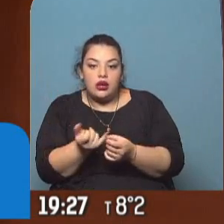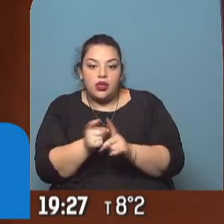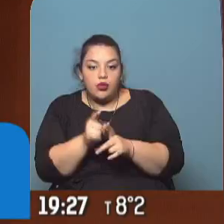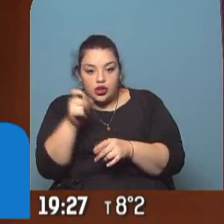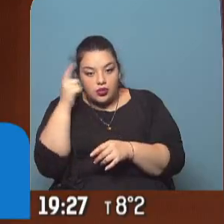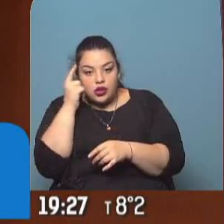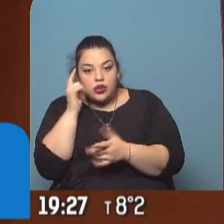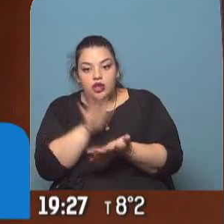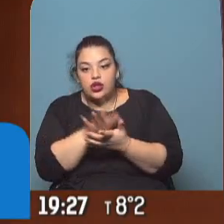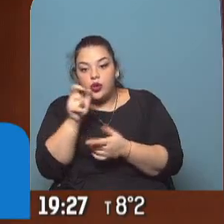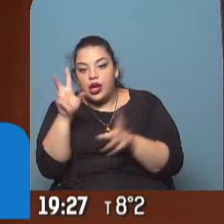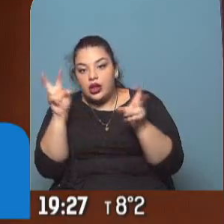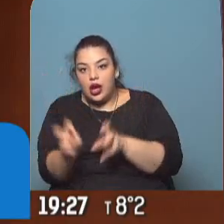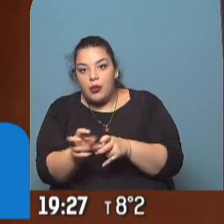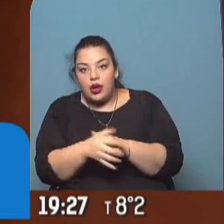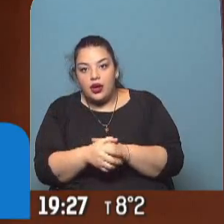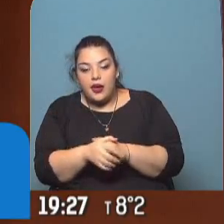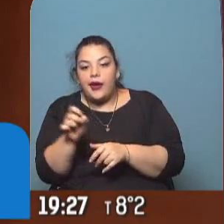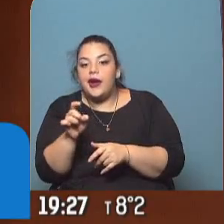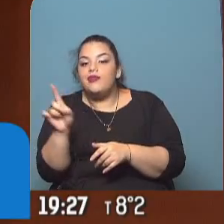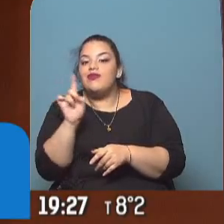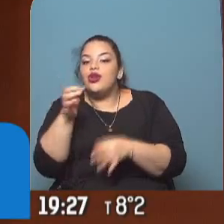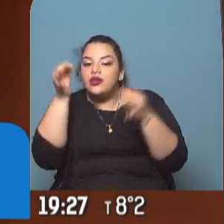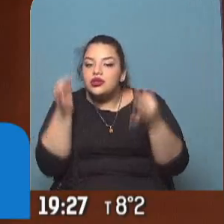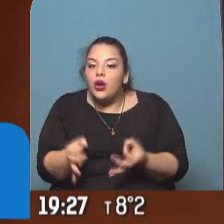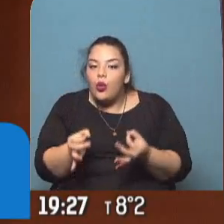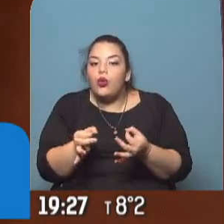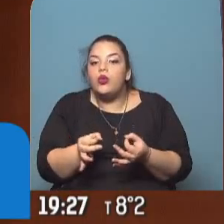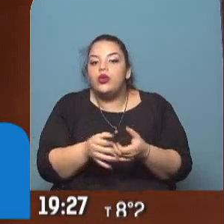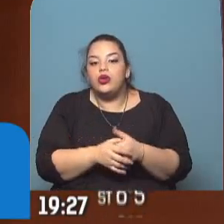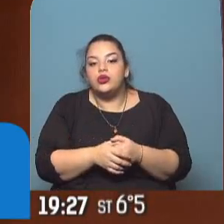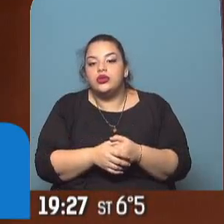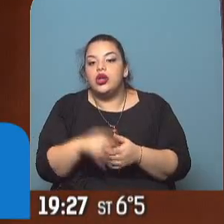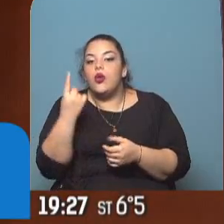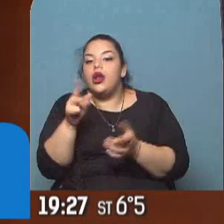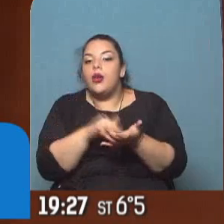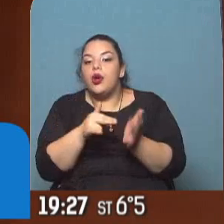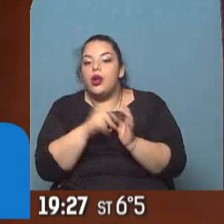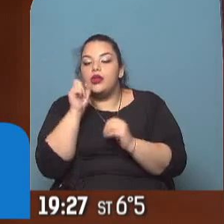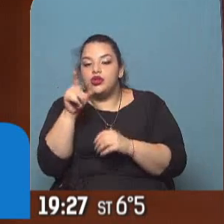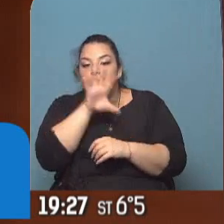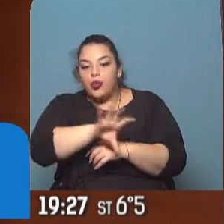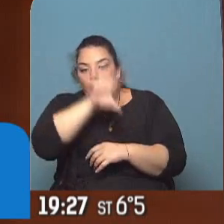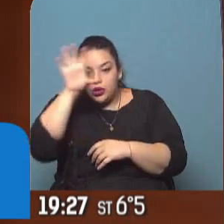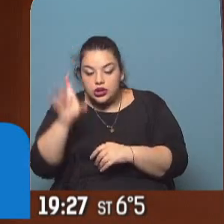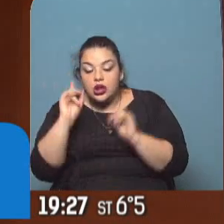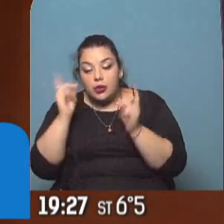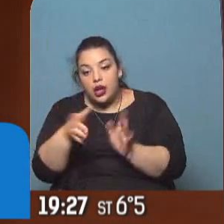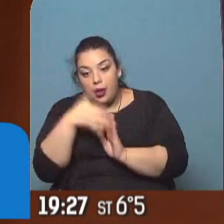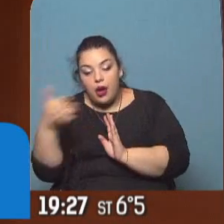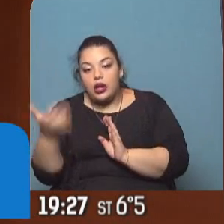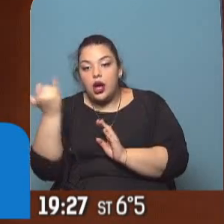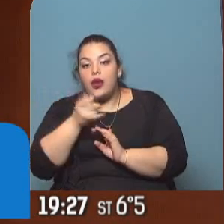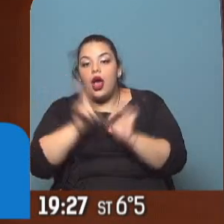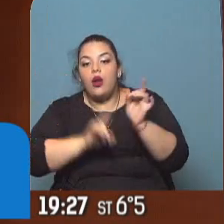indefinición en relación al tema, que no terminaban de estar seguros, y cuál era la repercusión que se iba a tener en sus provincias. Y además había